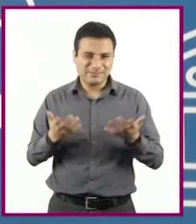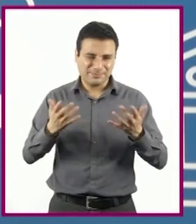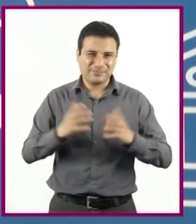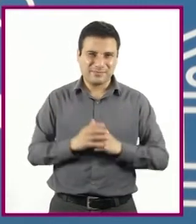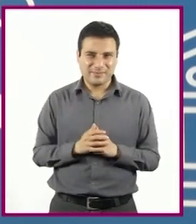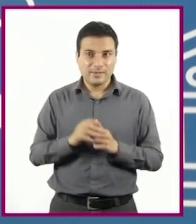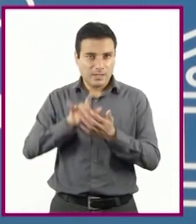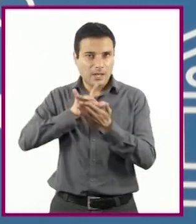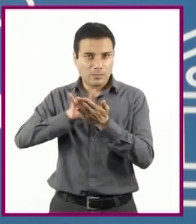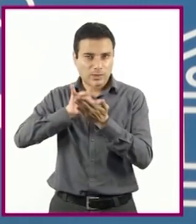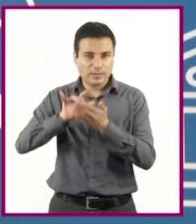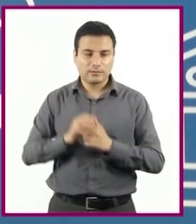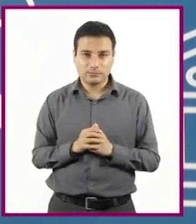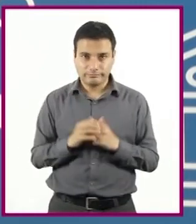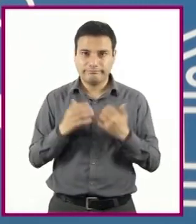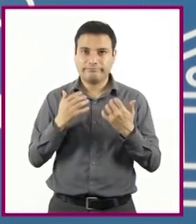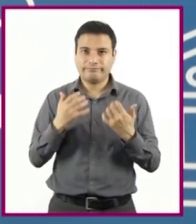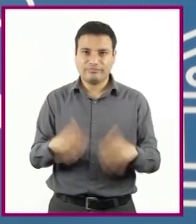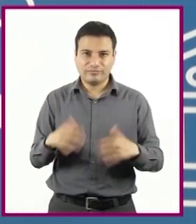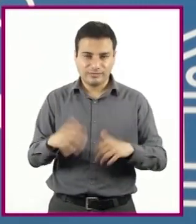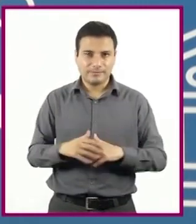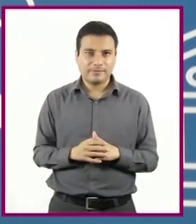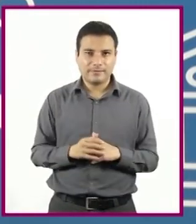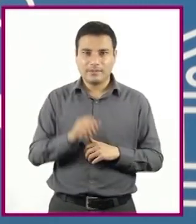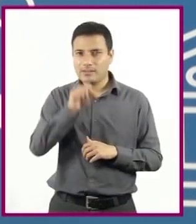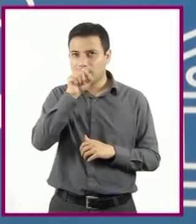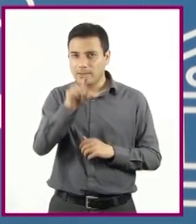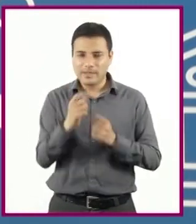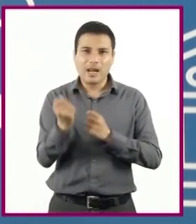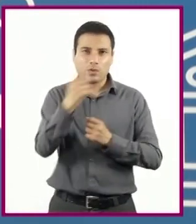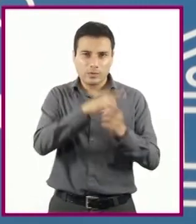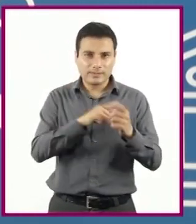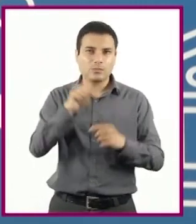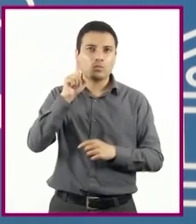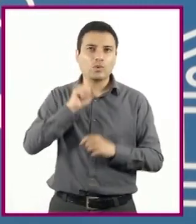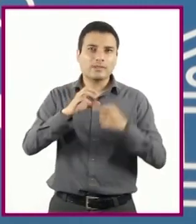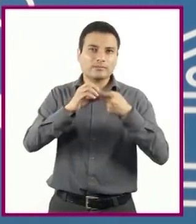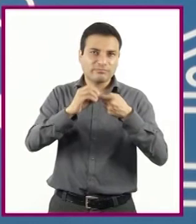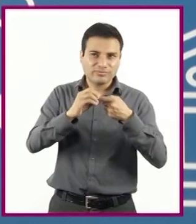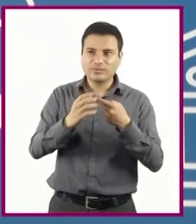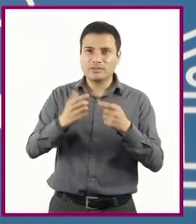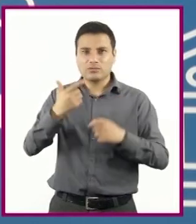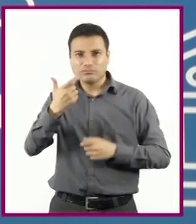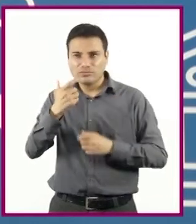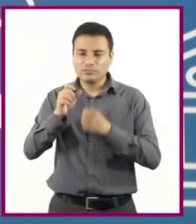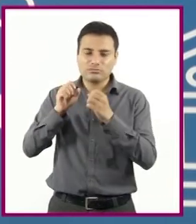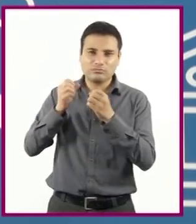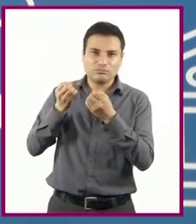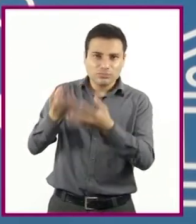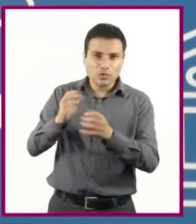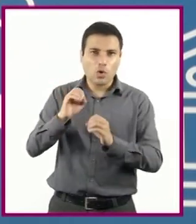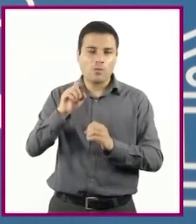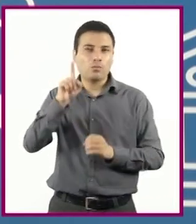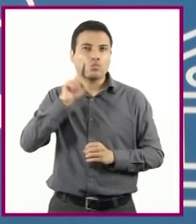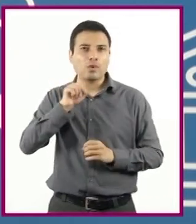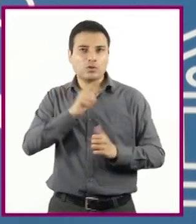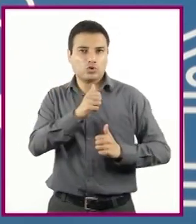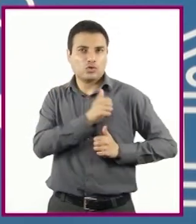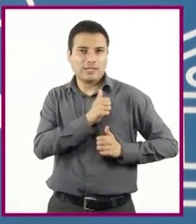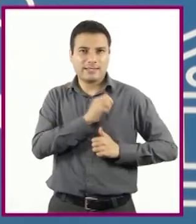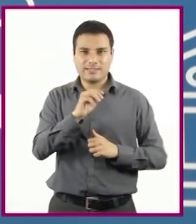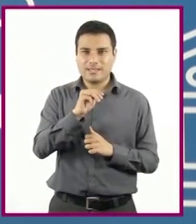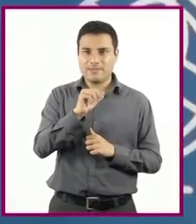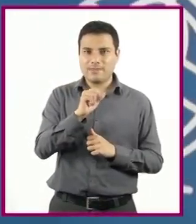Carmen Camacho, abastecedoras de recursos y armamento como Antonia Peña y soldadas en los campos de batalla como